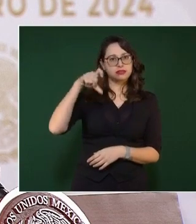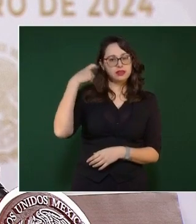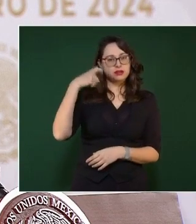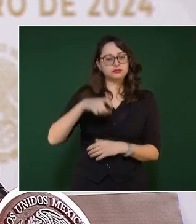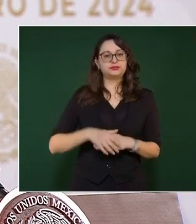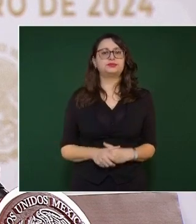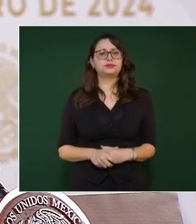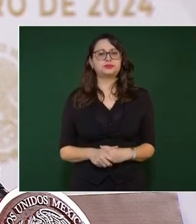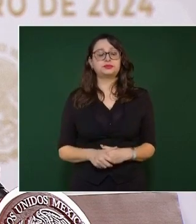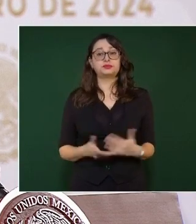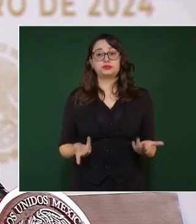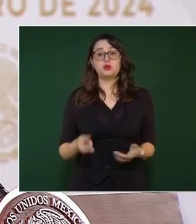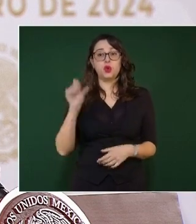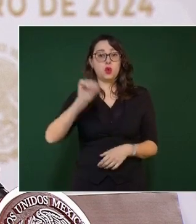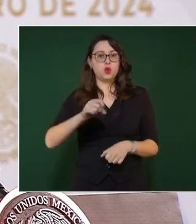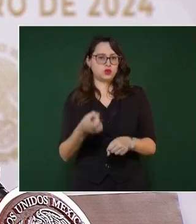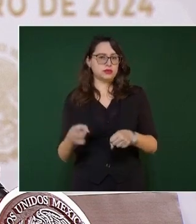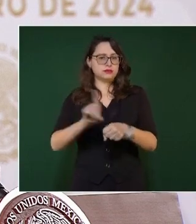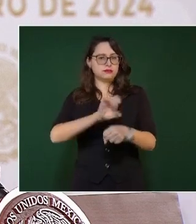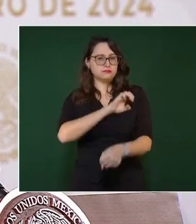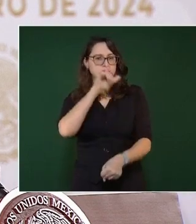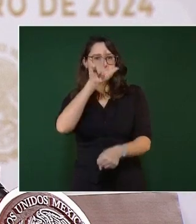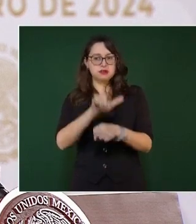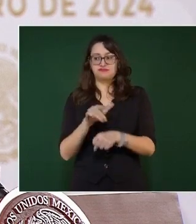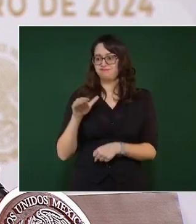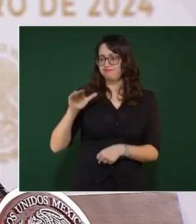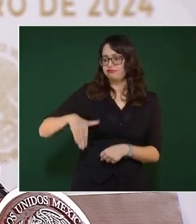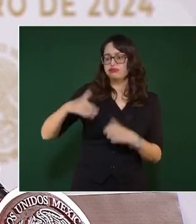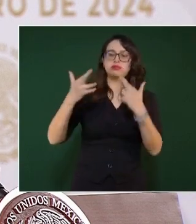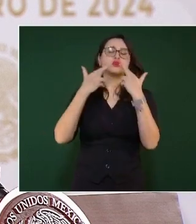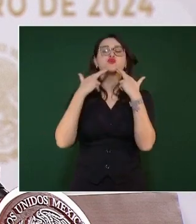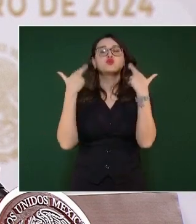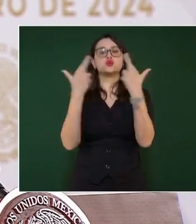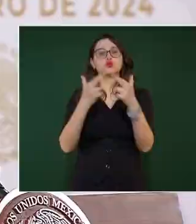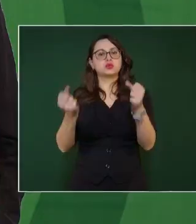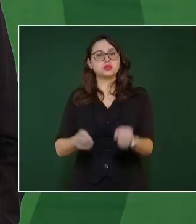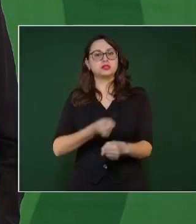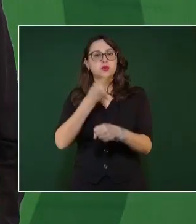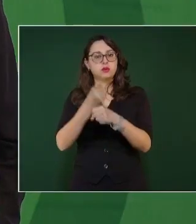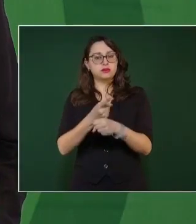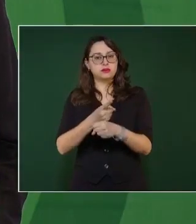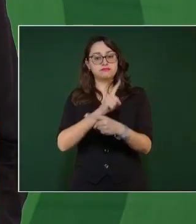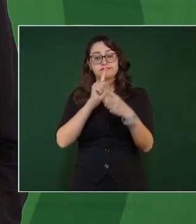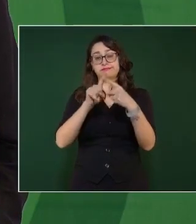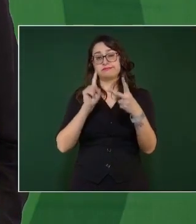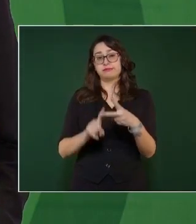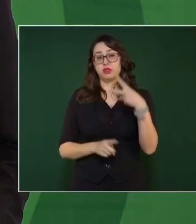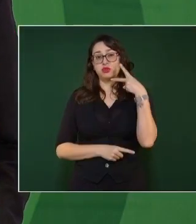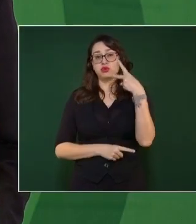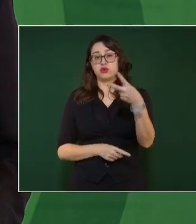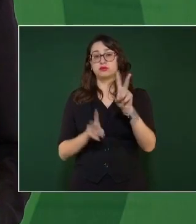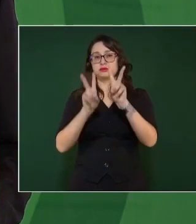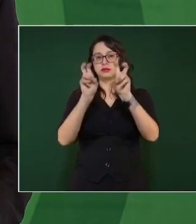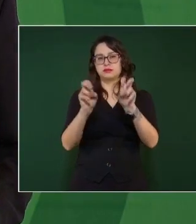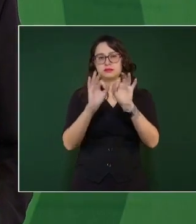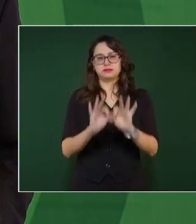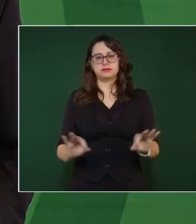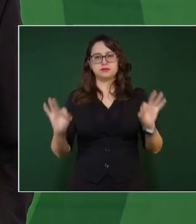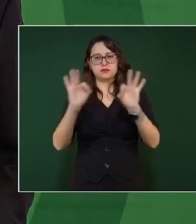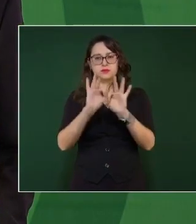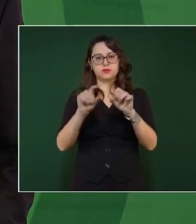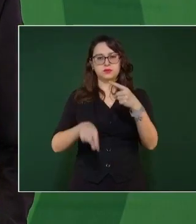unos minutos con las autoridades federales, en donde refrendamos dos puntos sustantivos. El primero de ellos